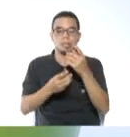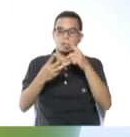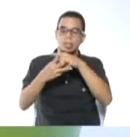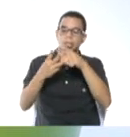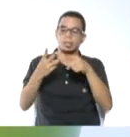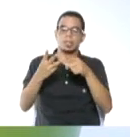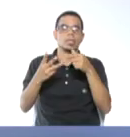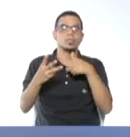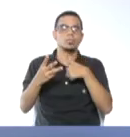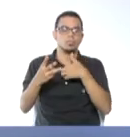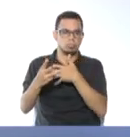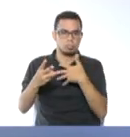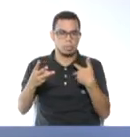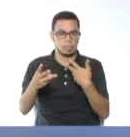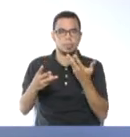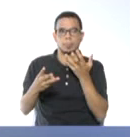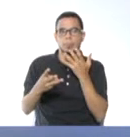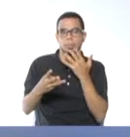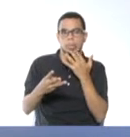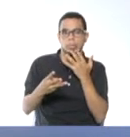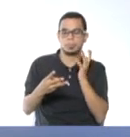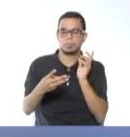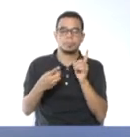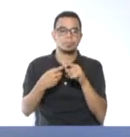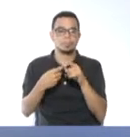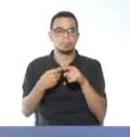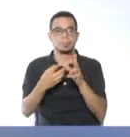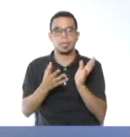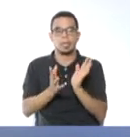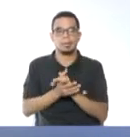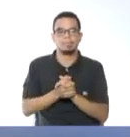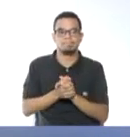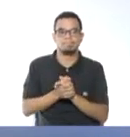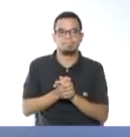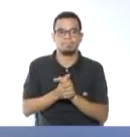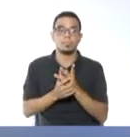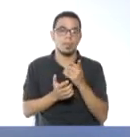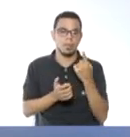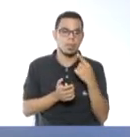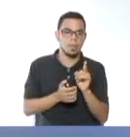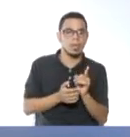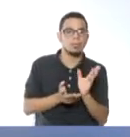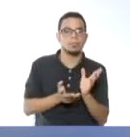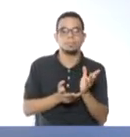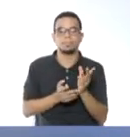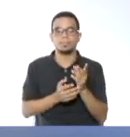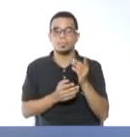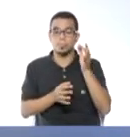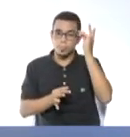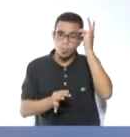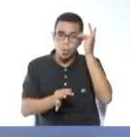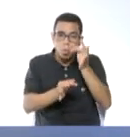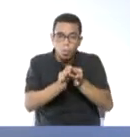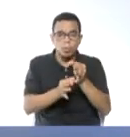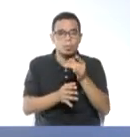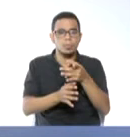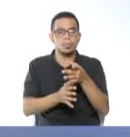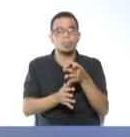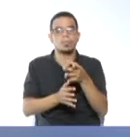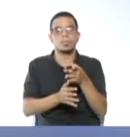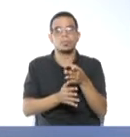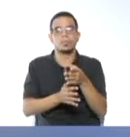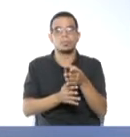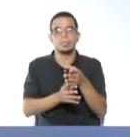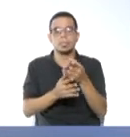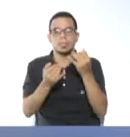nosotros tenemos creencias propias, y que, bueno, en función de seguir que hay una pedagogía de la Madre Tierra y que hay